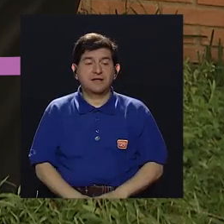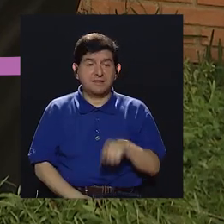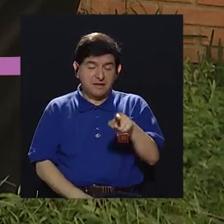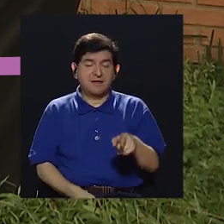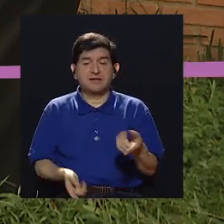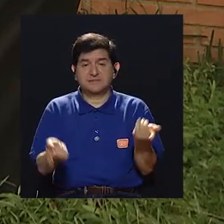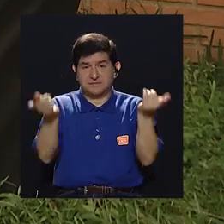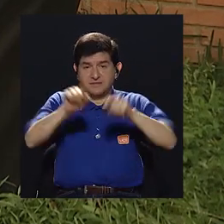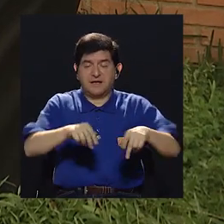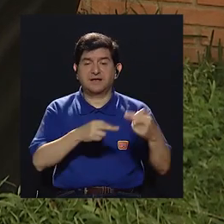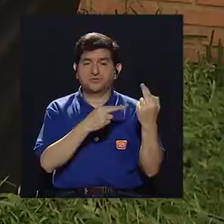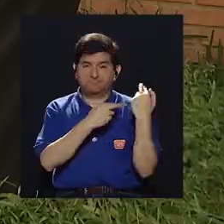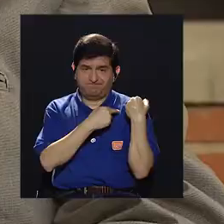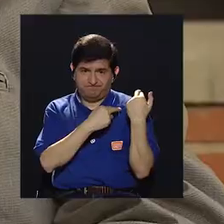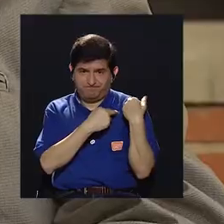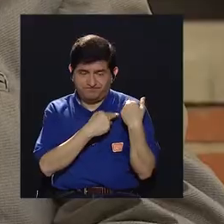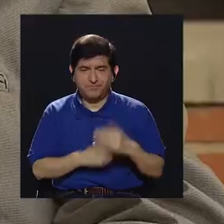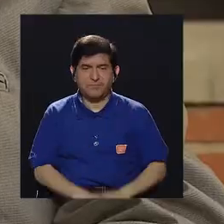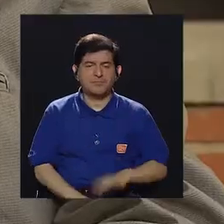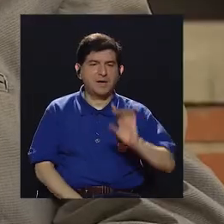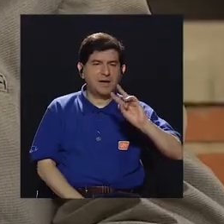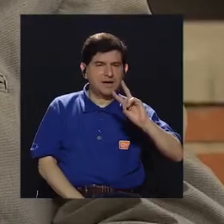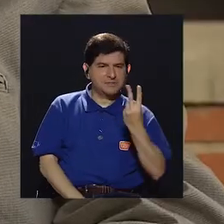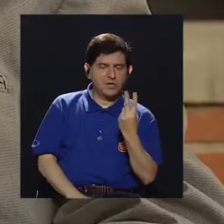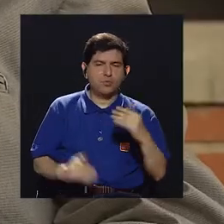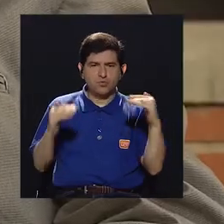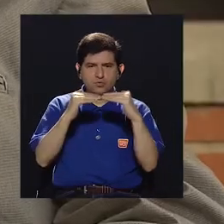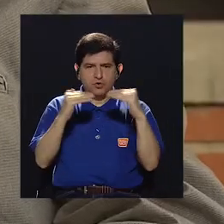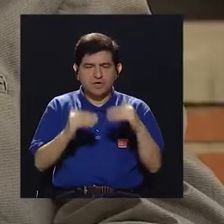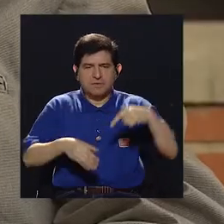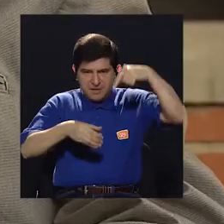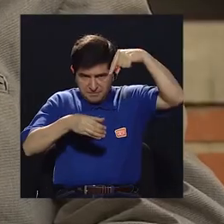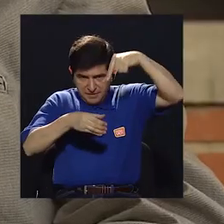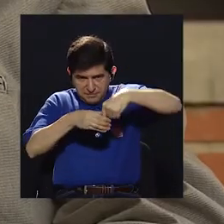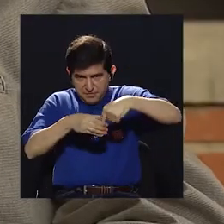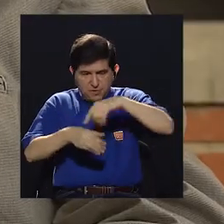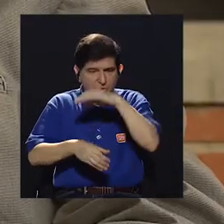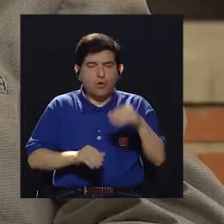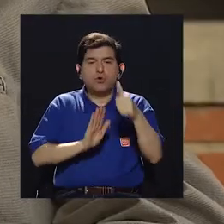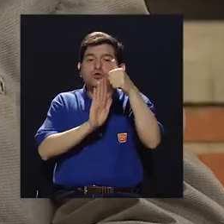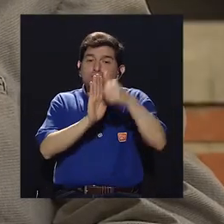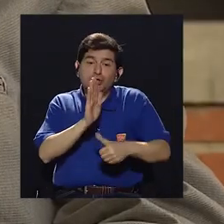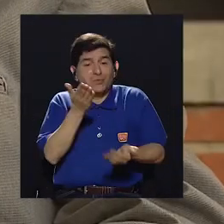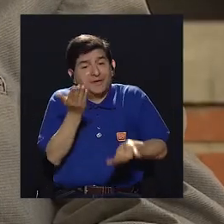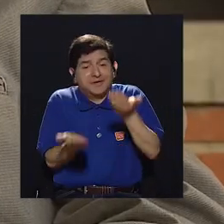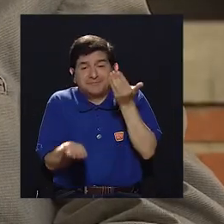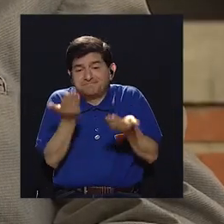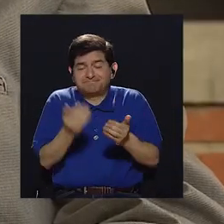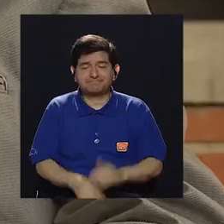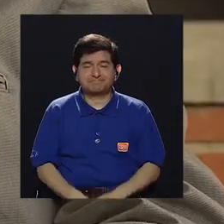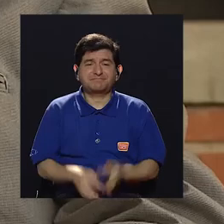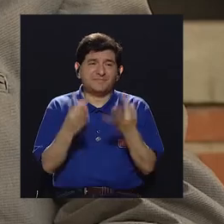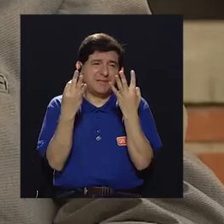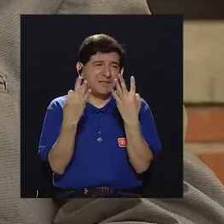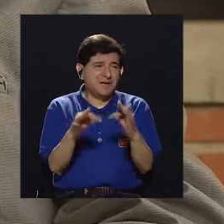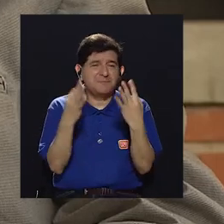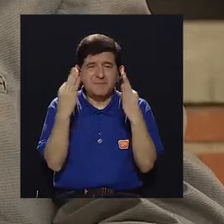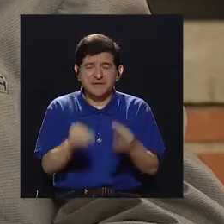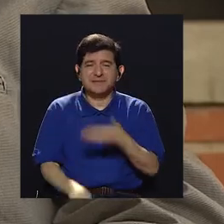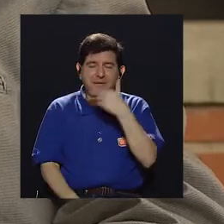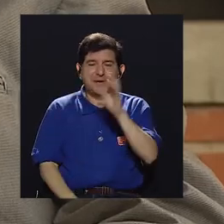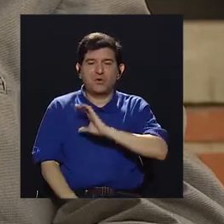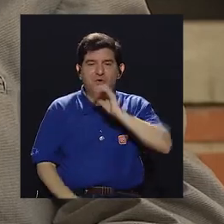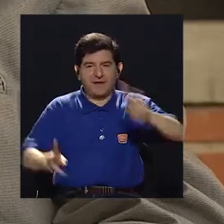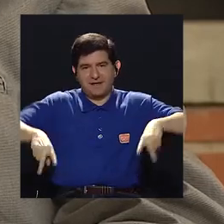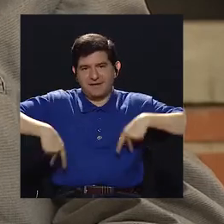serían los indicados para ya sea hacer un segundo nivel esto de las infiltraciones o hasta una cirugía para poderle